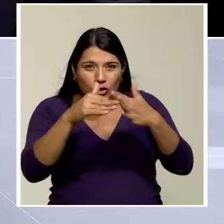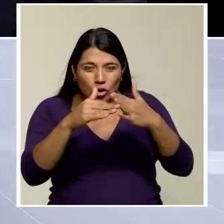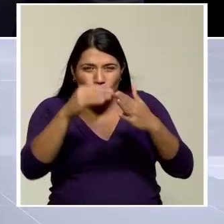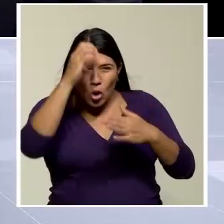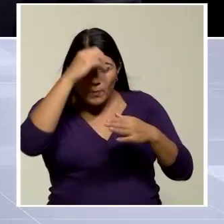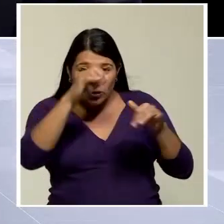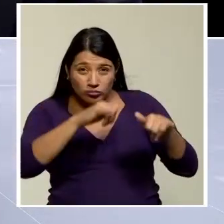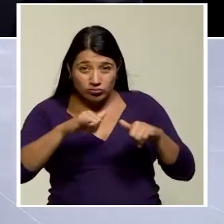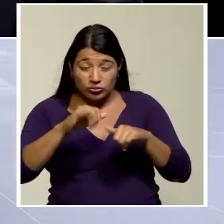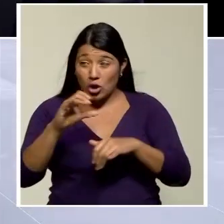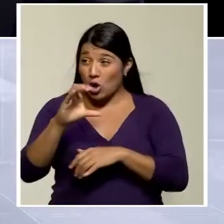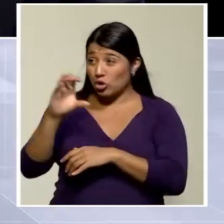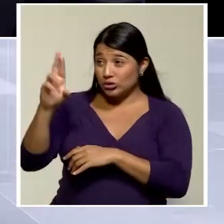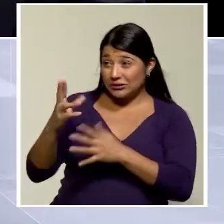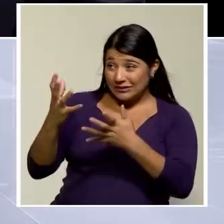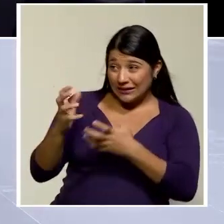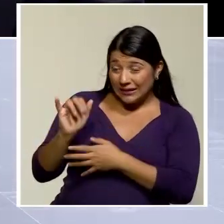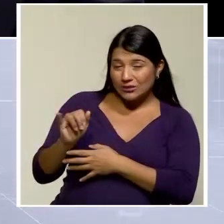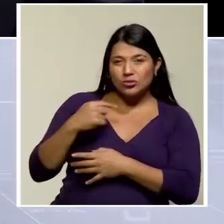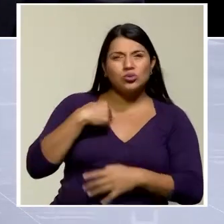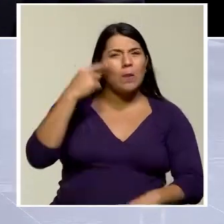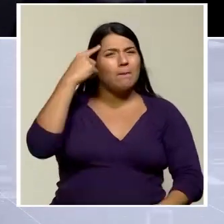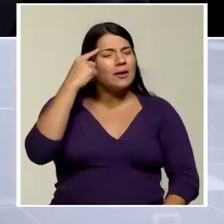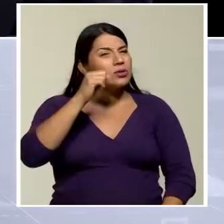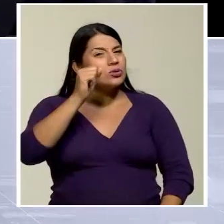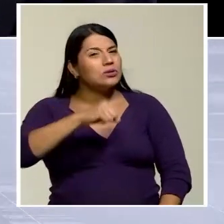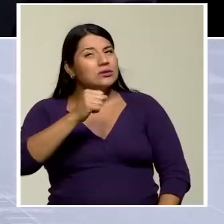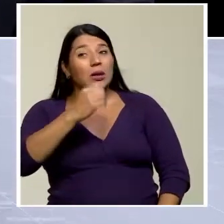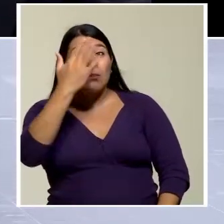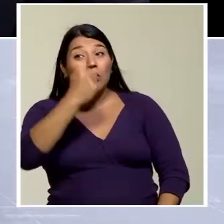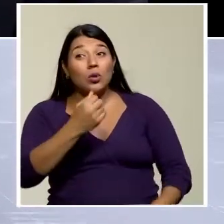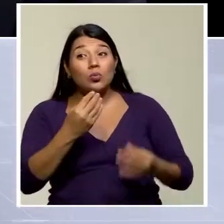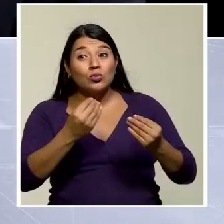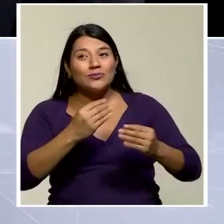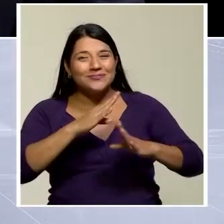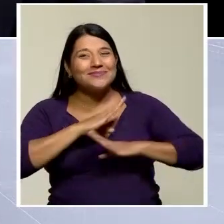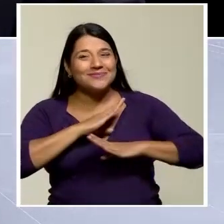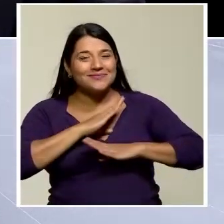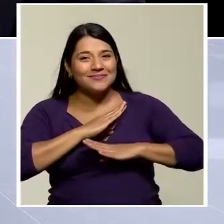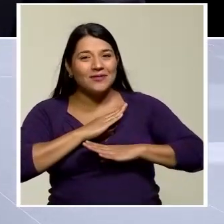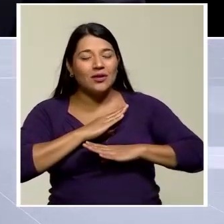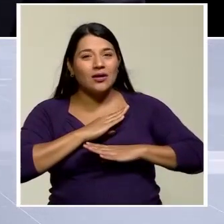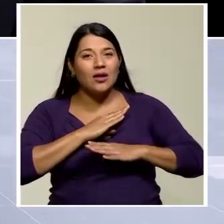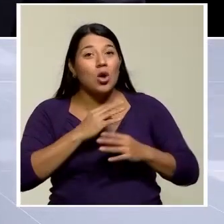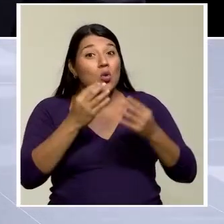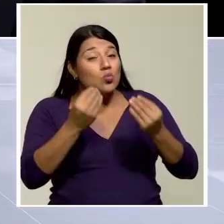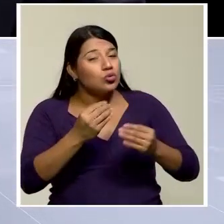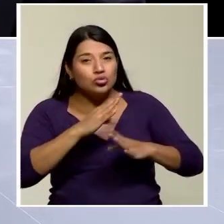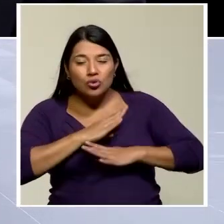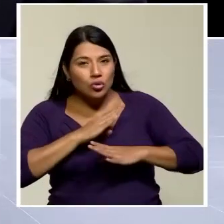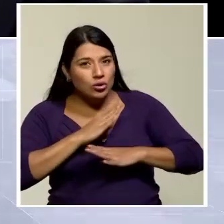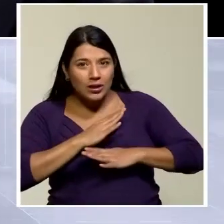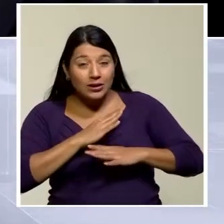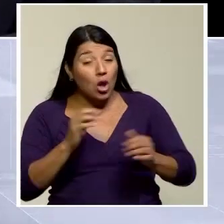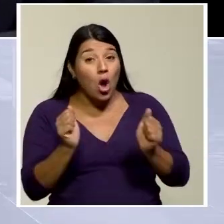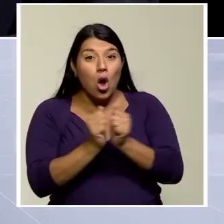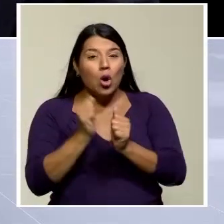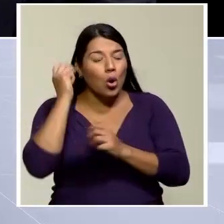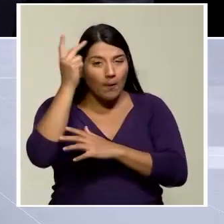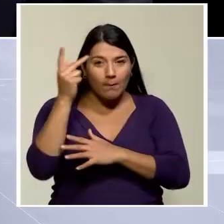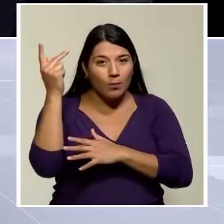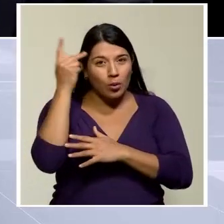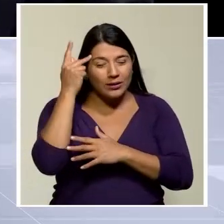eso? Yo pienso que sí, porque hay mucho descontento con las políticas que se han aplicado en los últimos